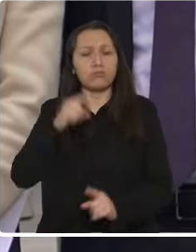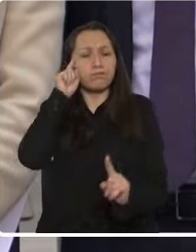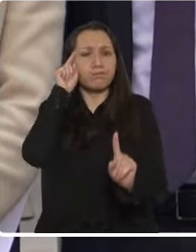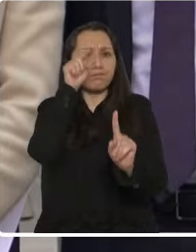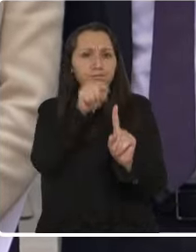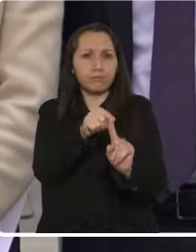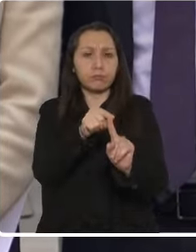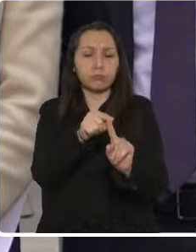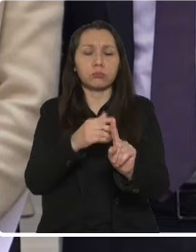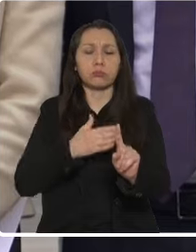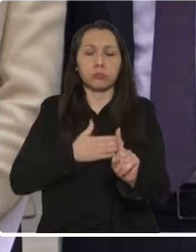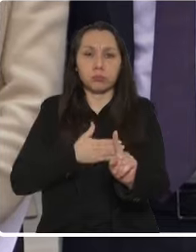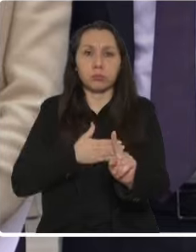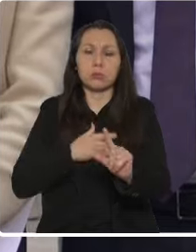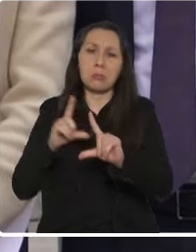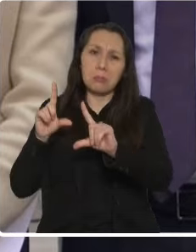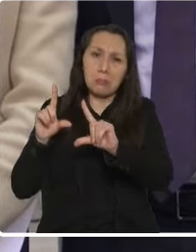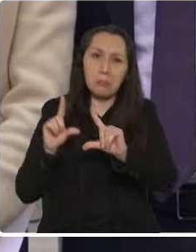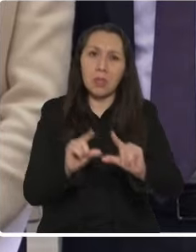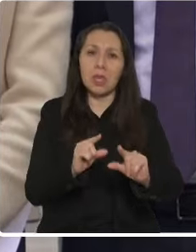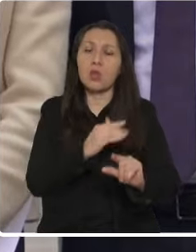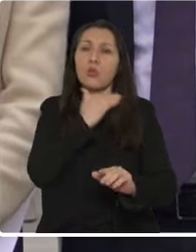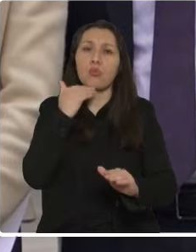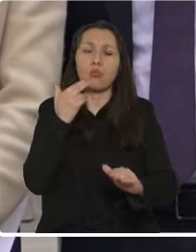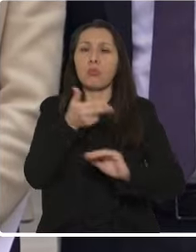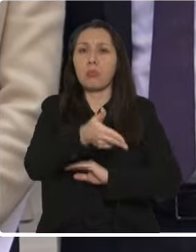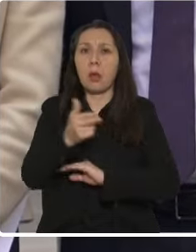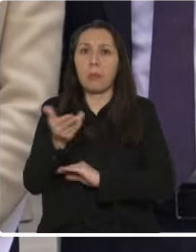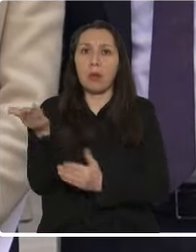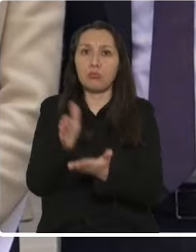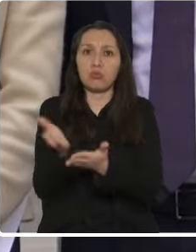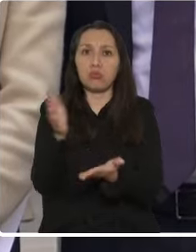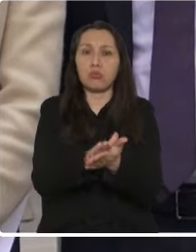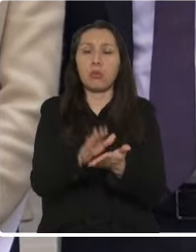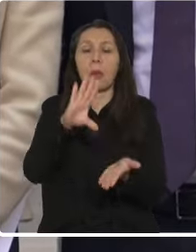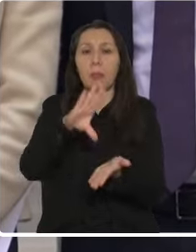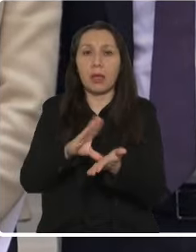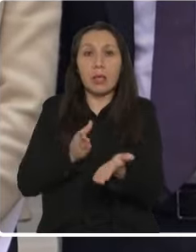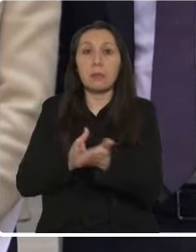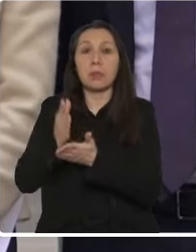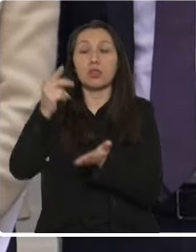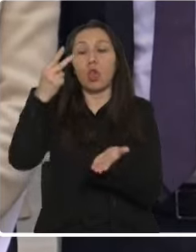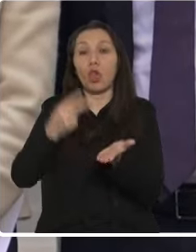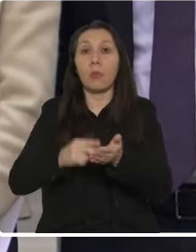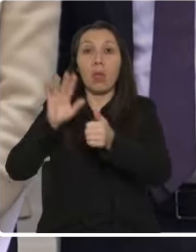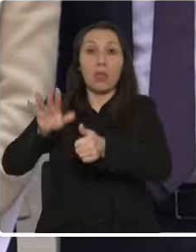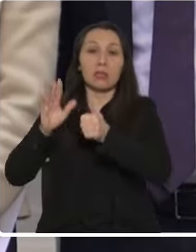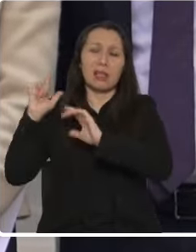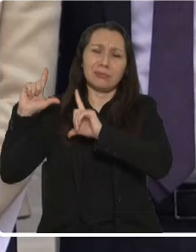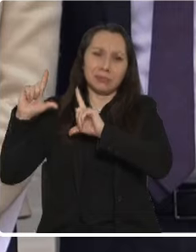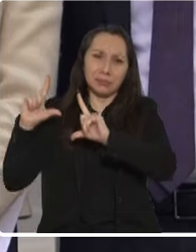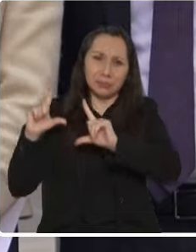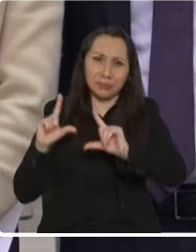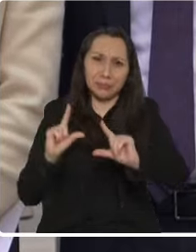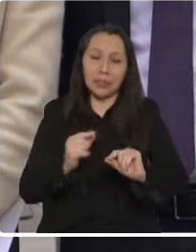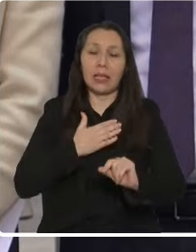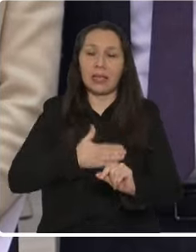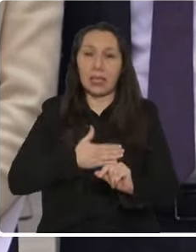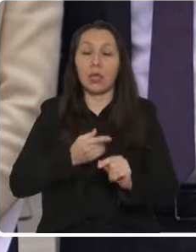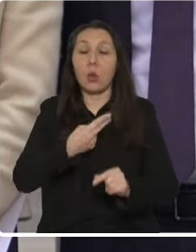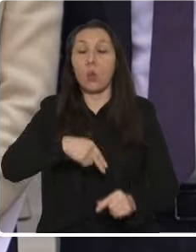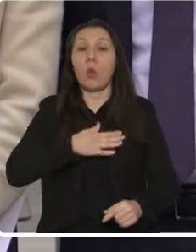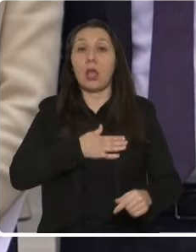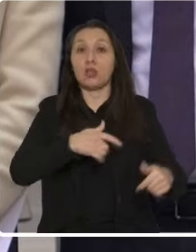propuesto como meta reducir los homicidios que han venido al alza en nuestro país desde el año 2016 y durante